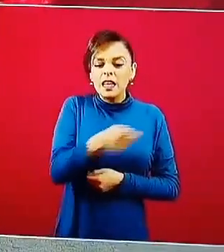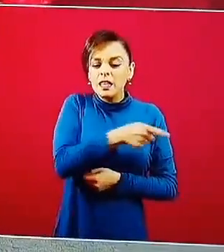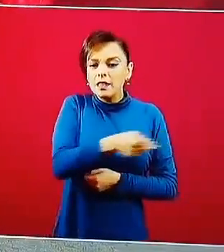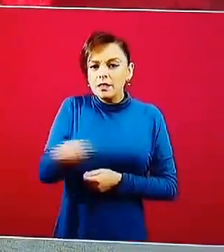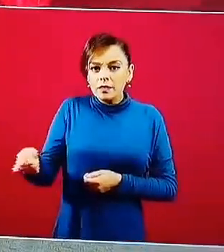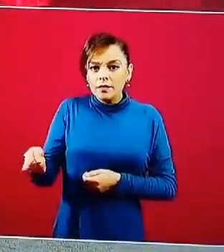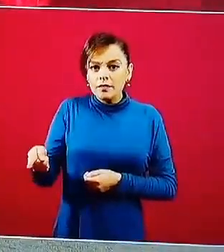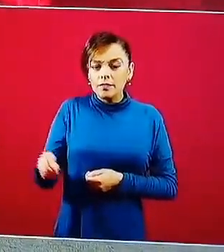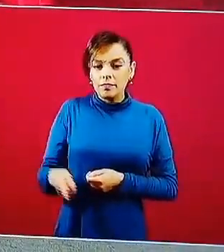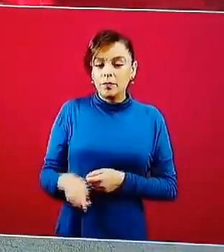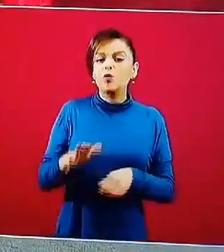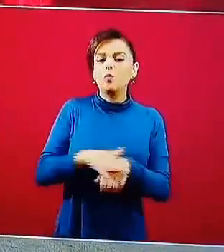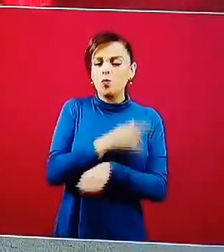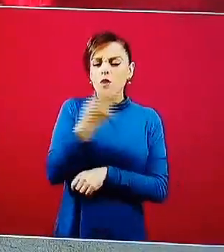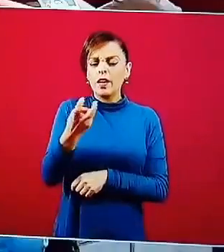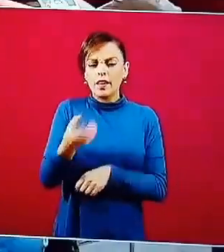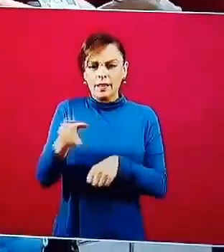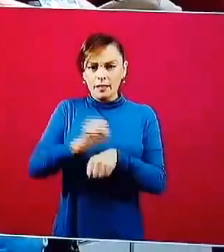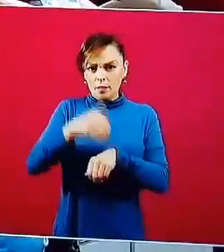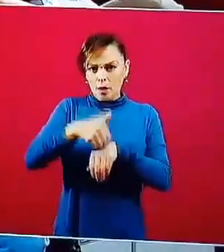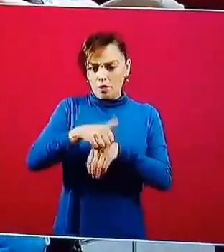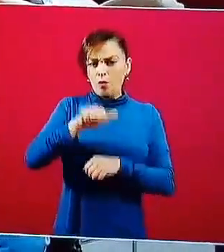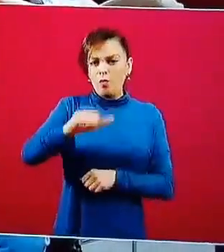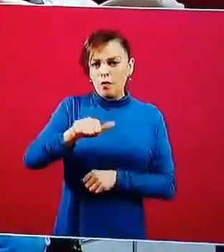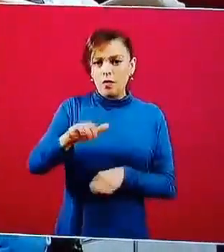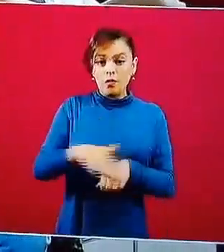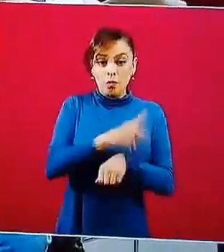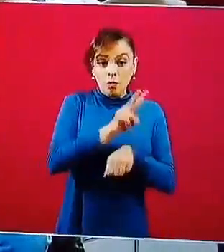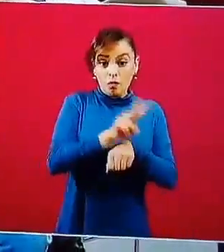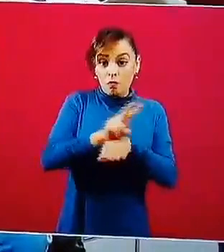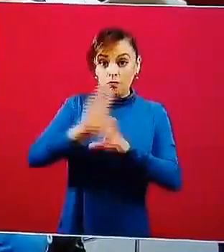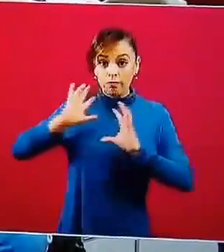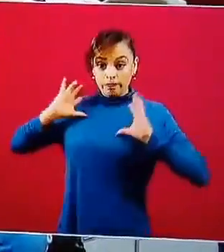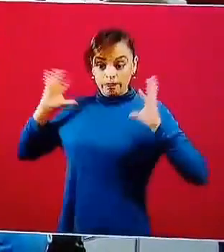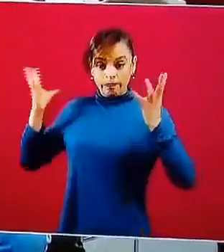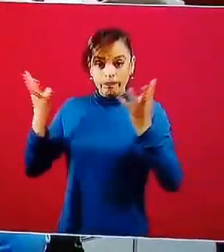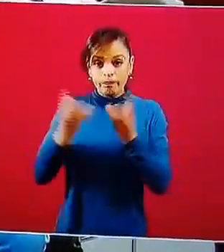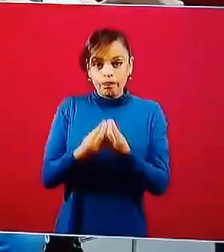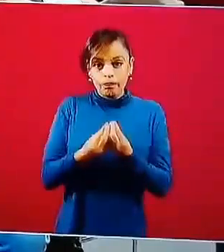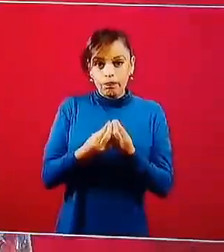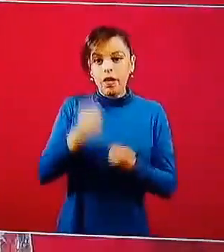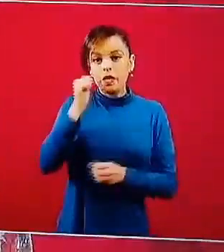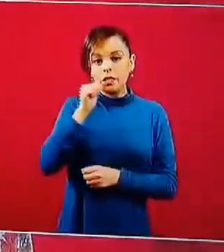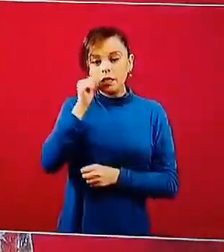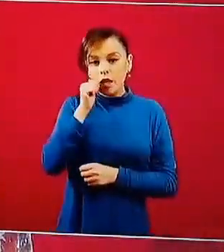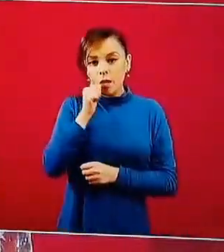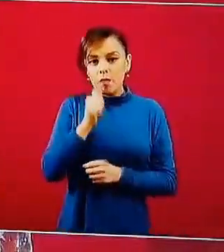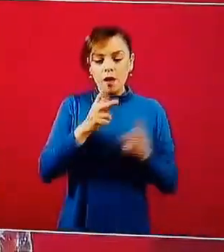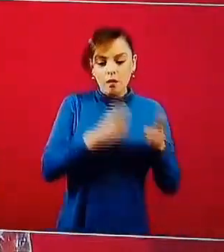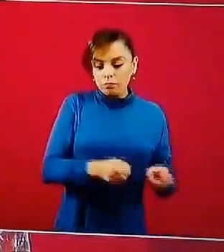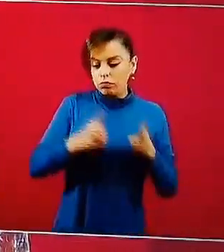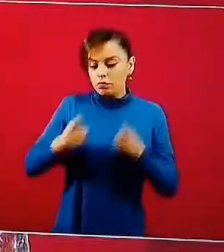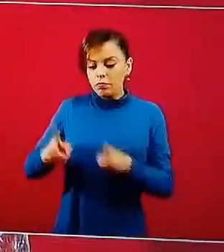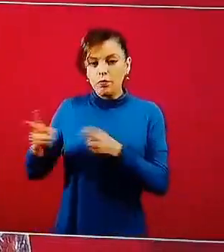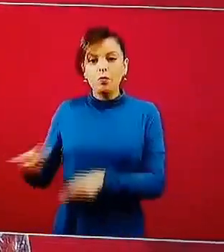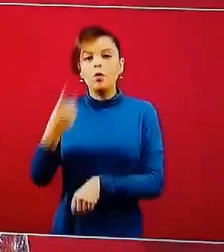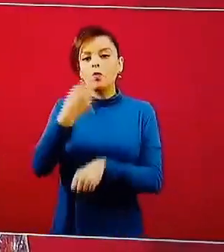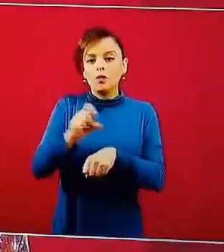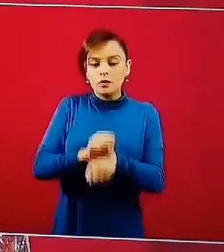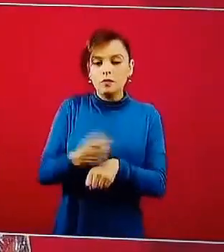semana 16? Porque la vigilancia generalizada tiene cortes semanales y con el procesamiento tarda